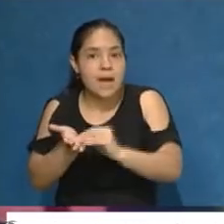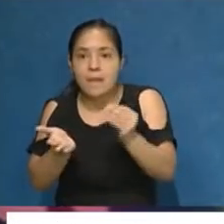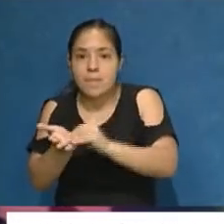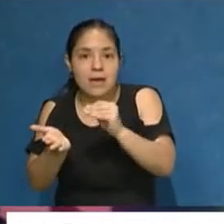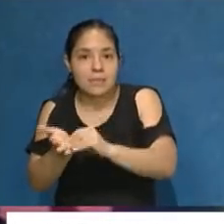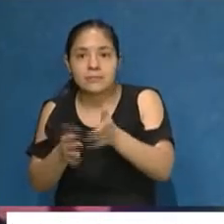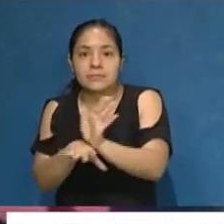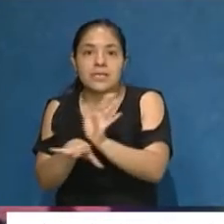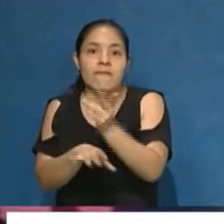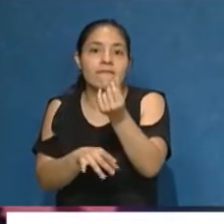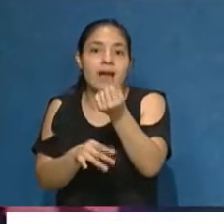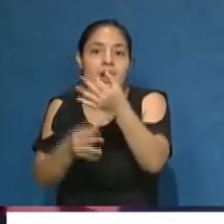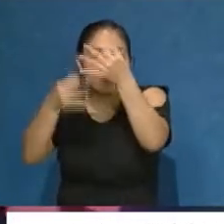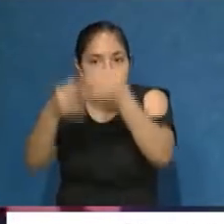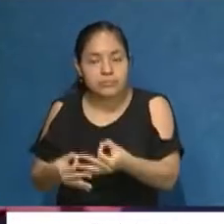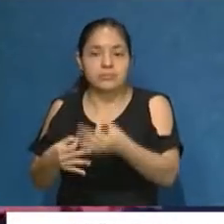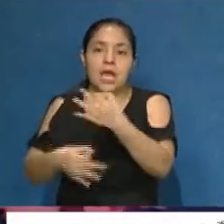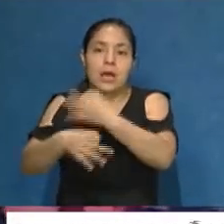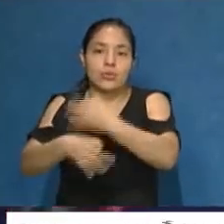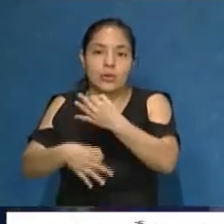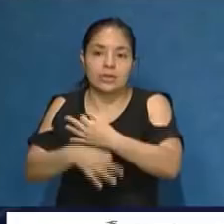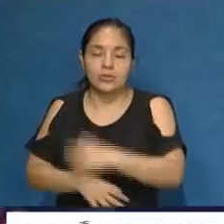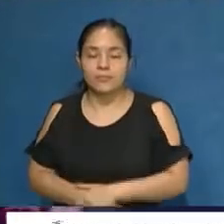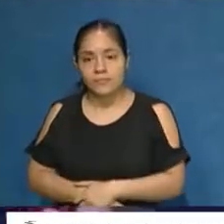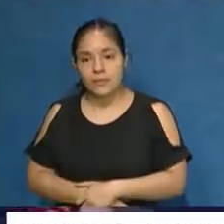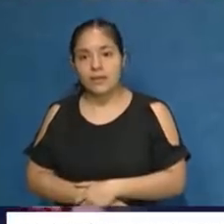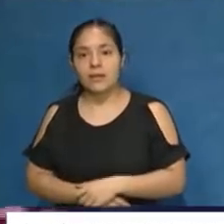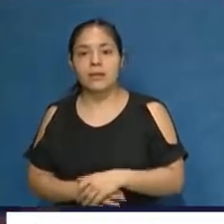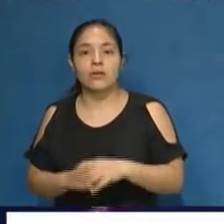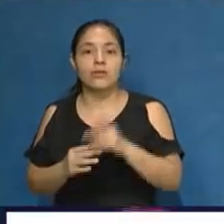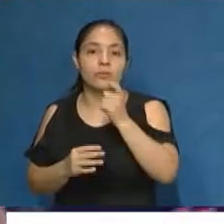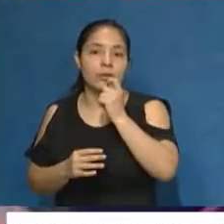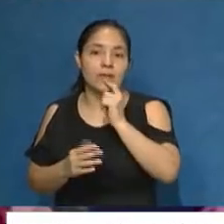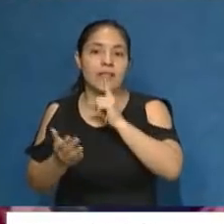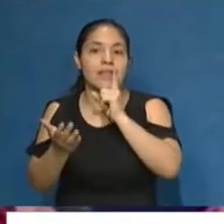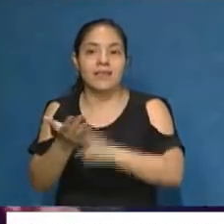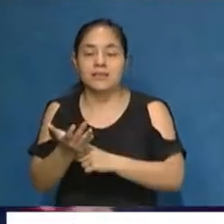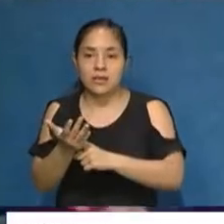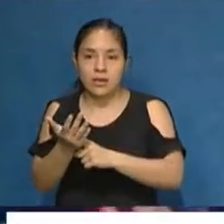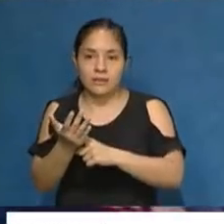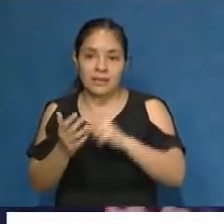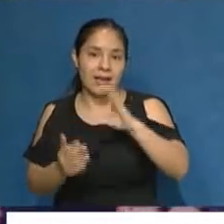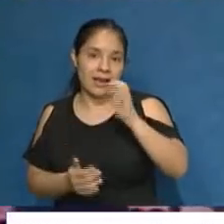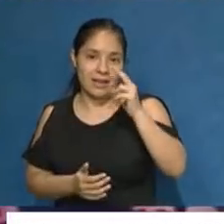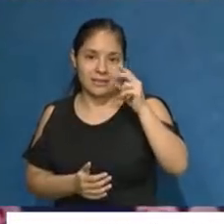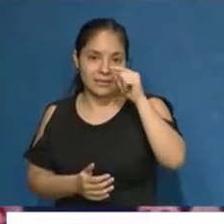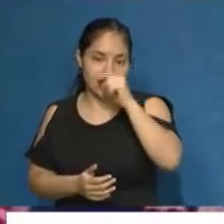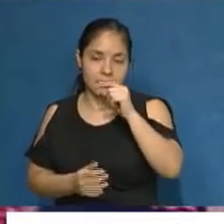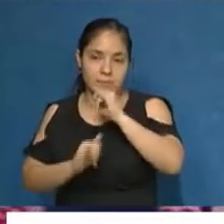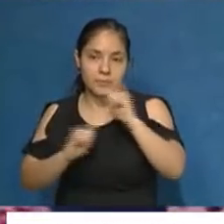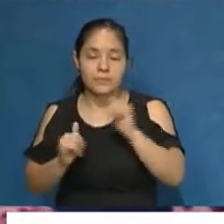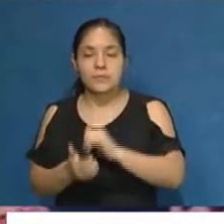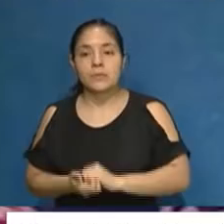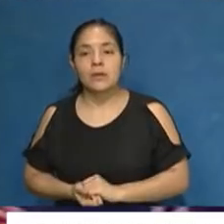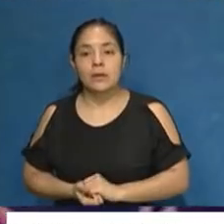pero está bien cómo se han planteado las cosas. Lo que se ha considerado a la hora de tomar esta decisión, estamos en vivo para Canal Azteca, es también lo que tuvo que ver